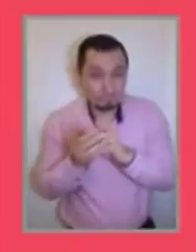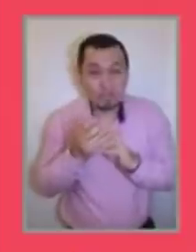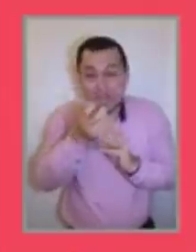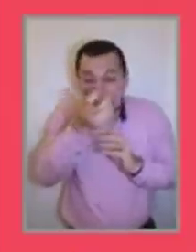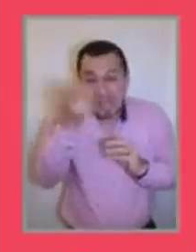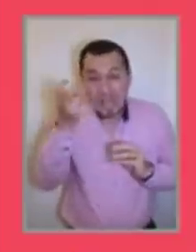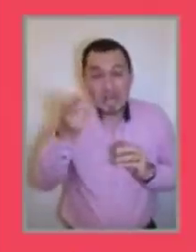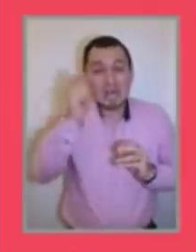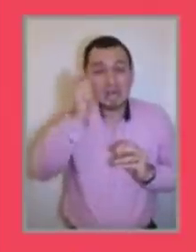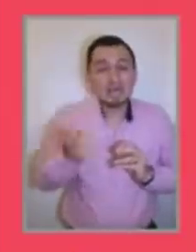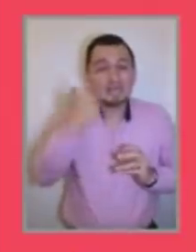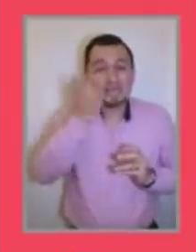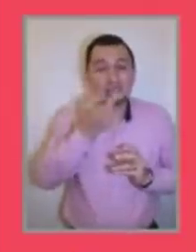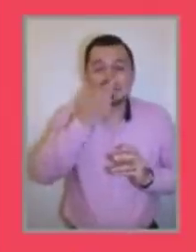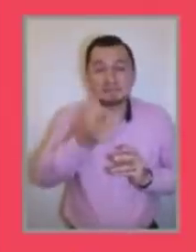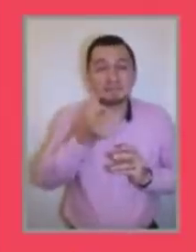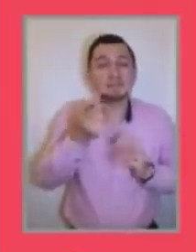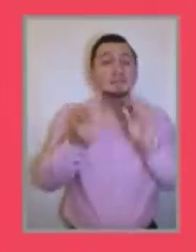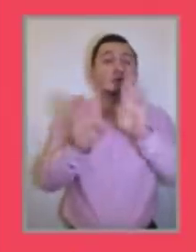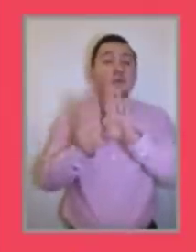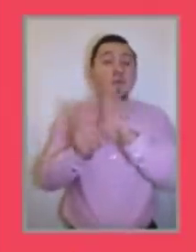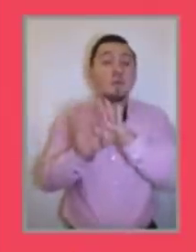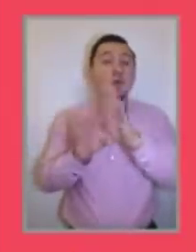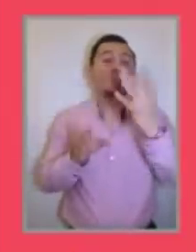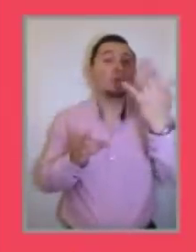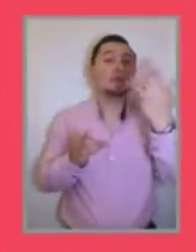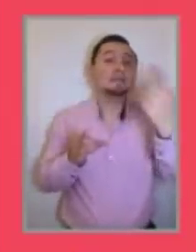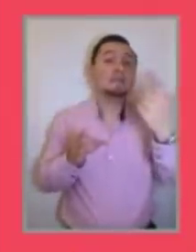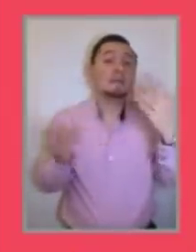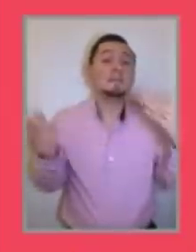es, pues son